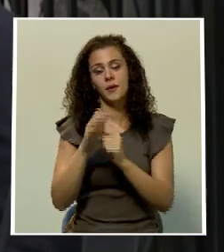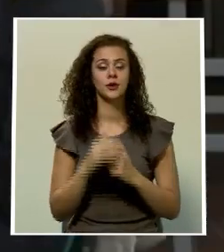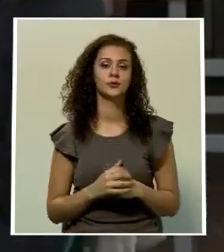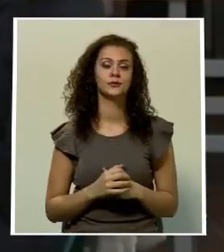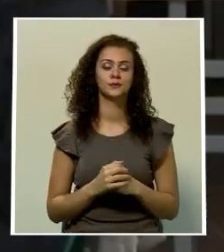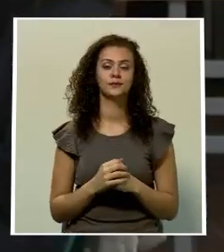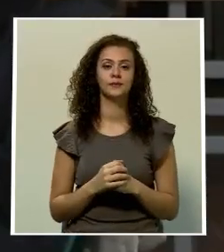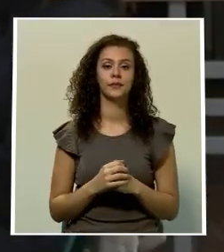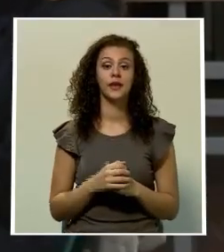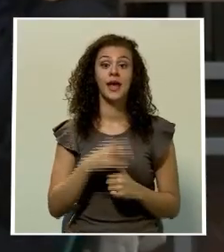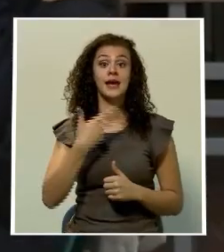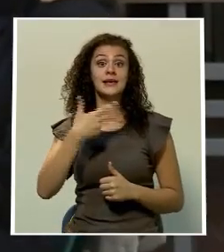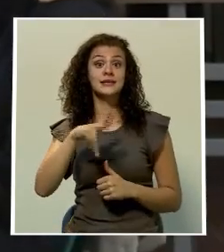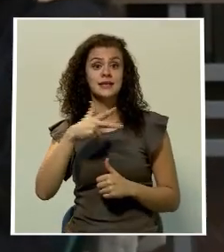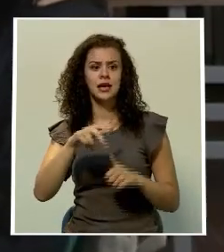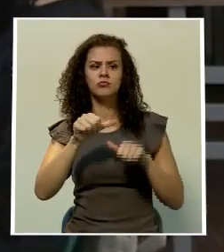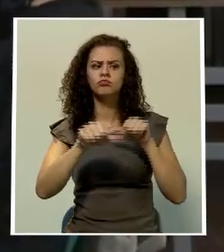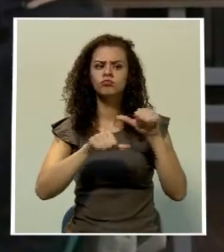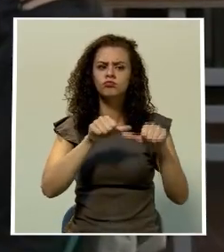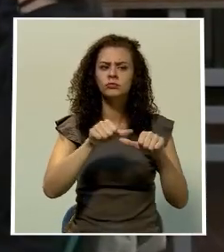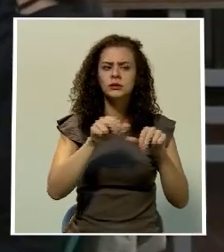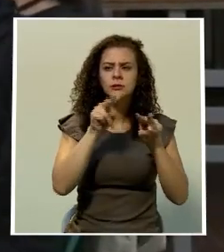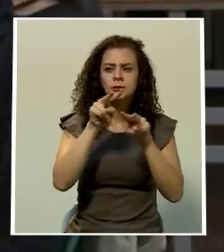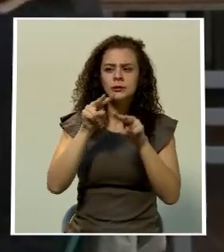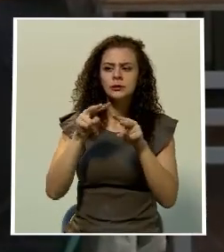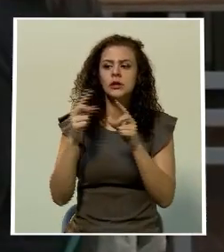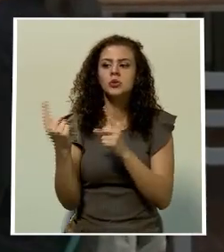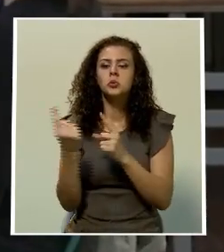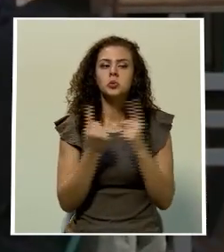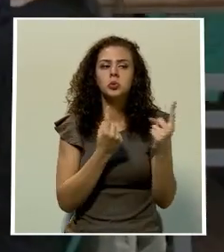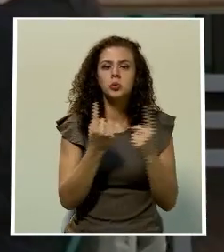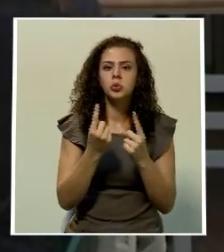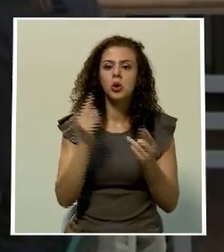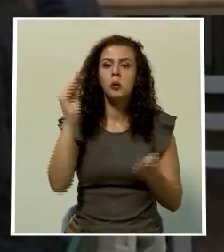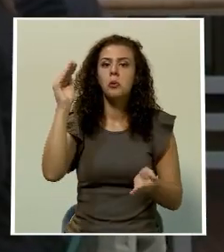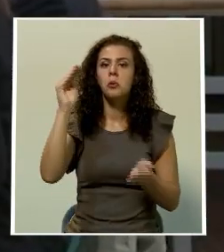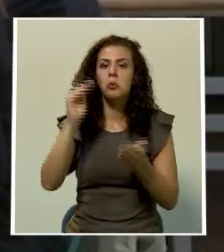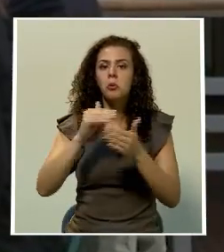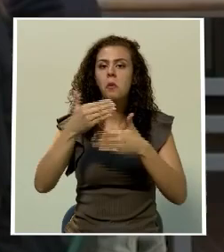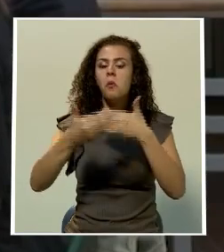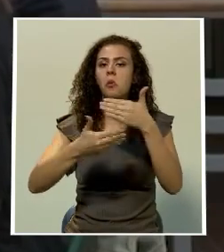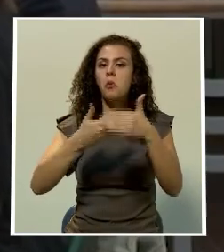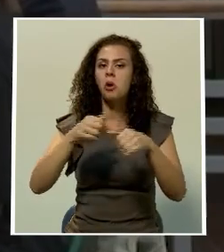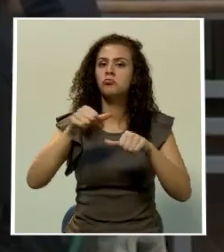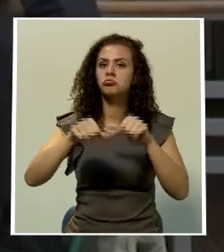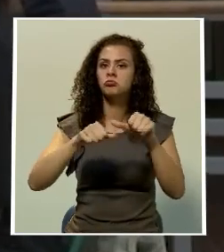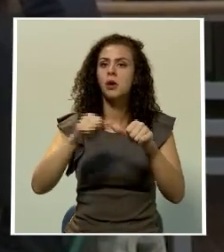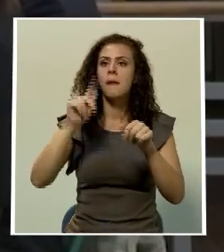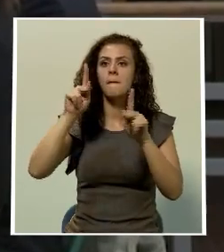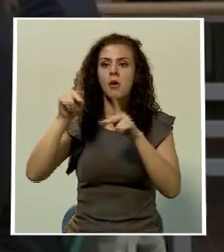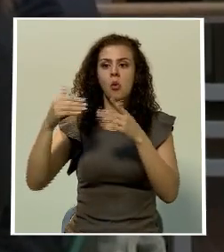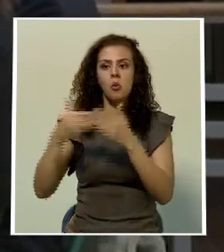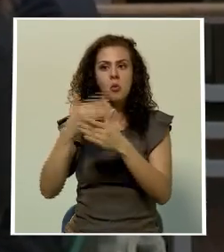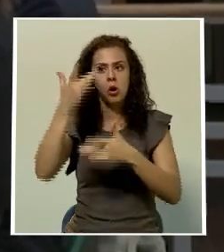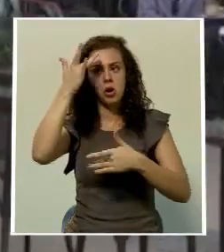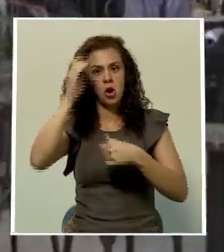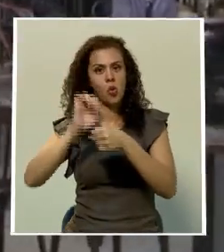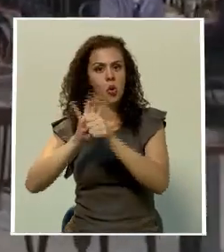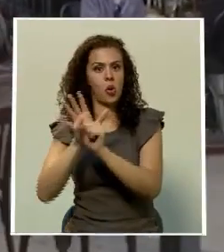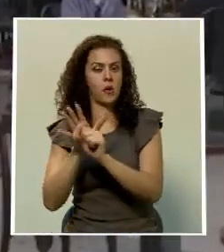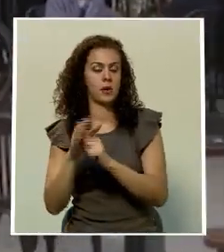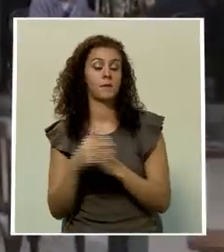coronavirus. Chile avanza en un cauteloso desconfinamiento tras una reducción progresiva y constante en el número de nuevos casos